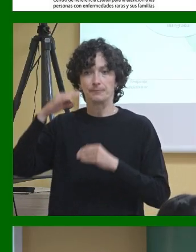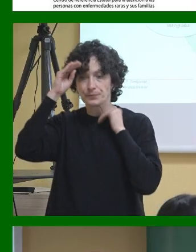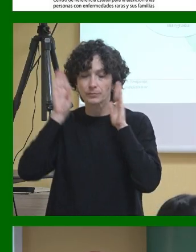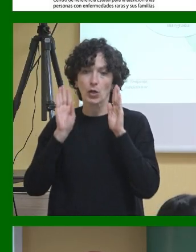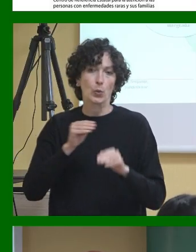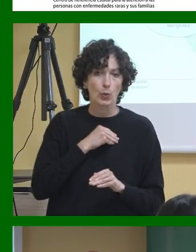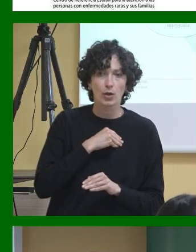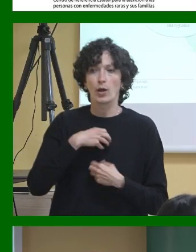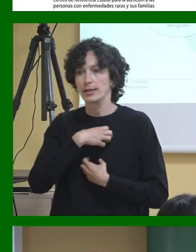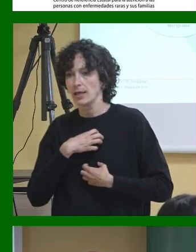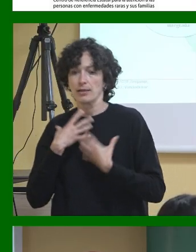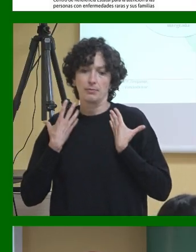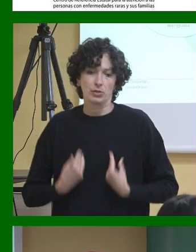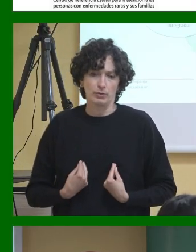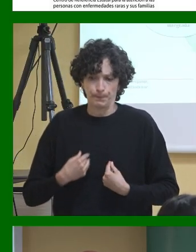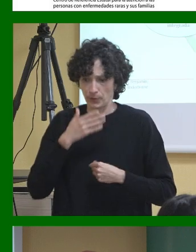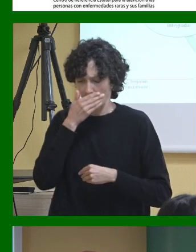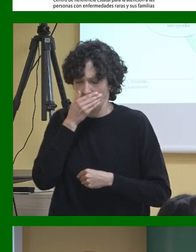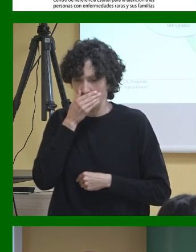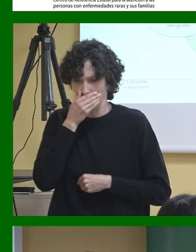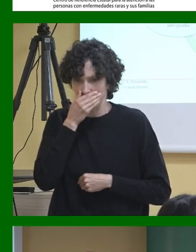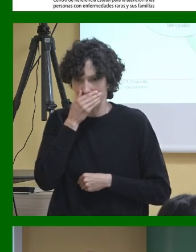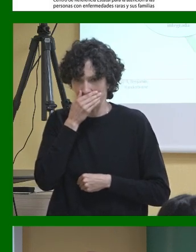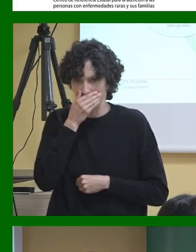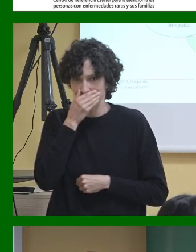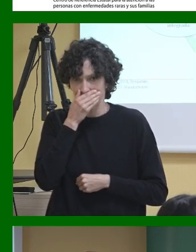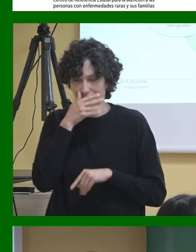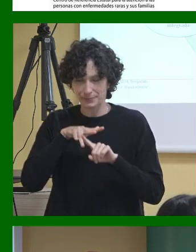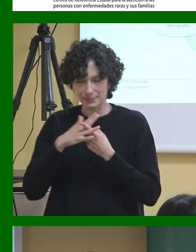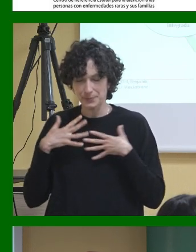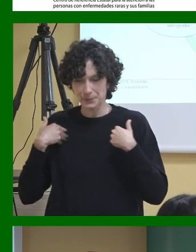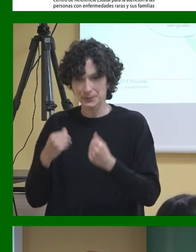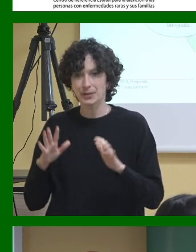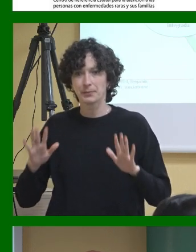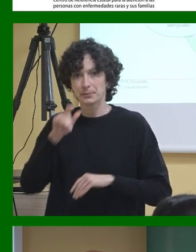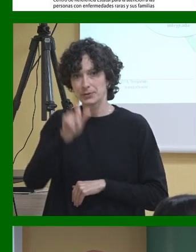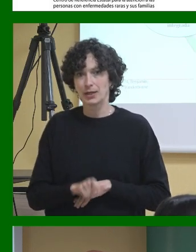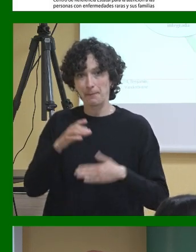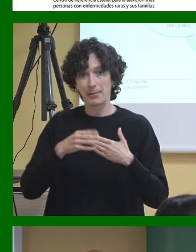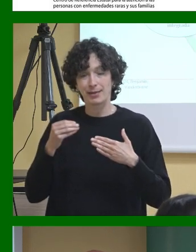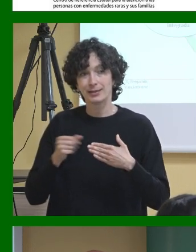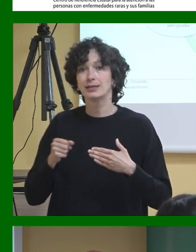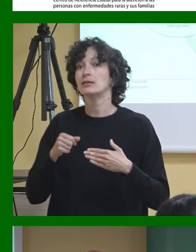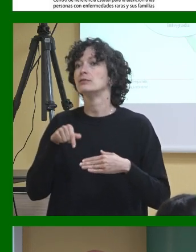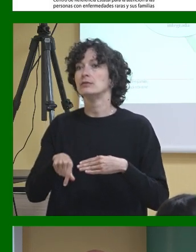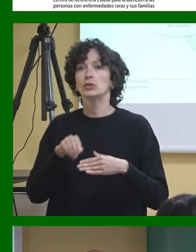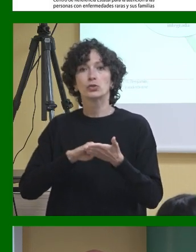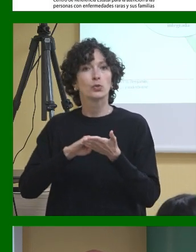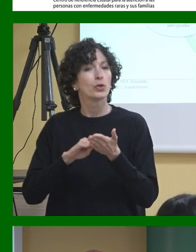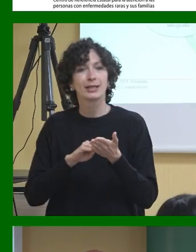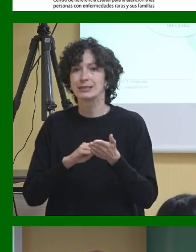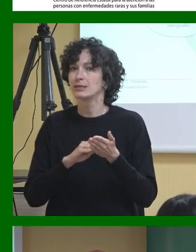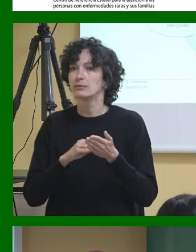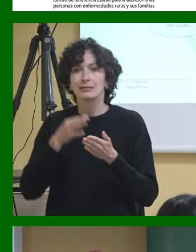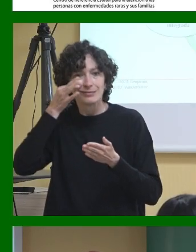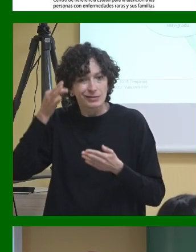la depresión, lo que fuere, pero el paciente requiere soluciones instrumentales, prácticas, para su problema. Y